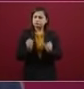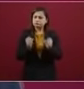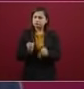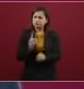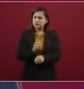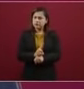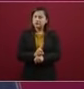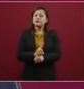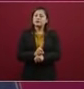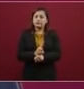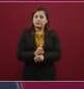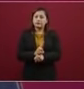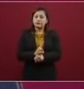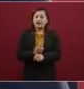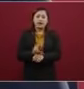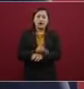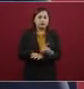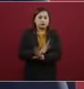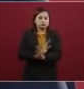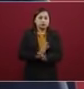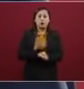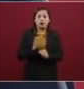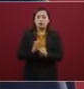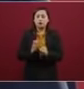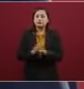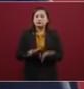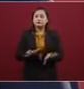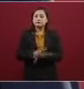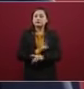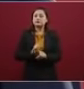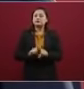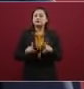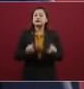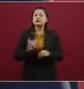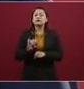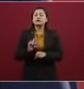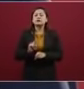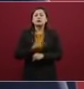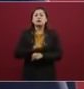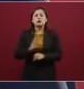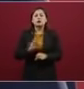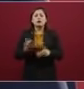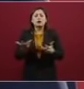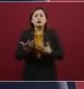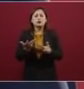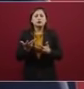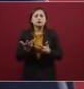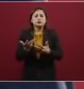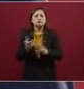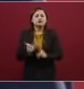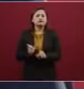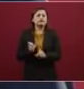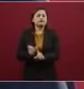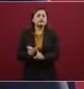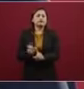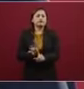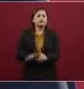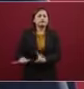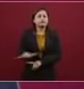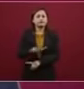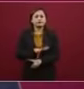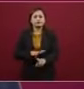diferente. Ahí ya vamos a tener la posibilidad de actuar ya directamente en el ámbito de la seguridad pública, no en apoyo de